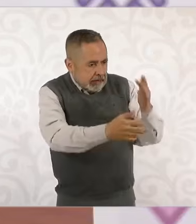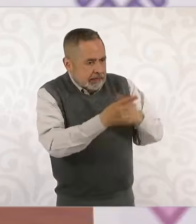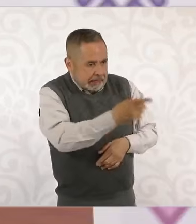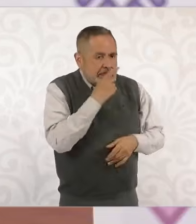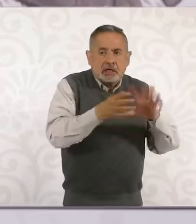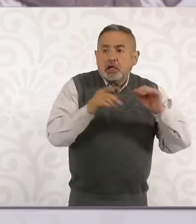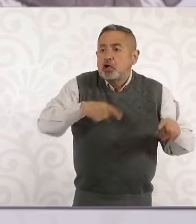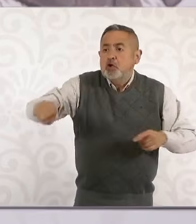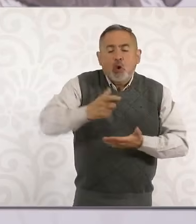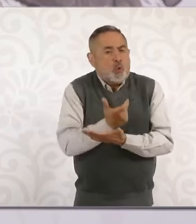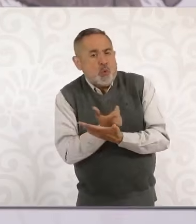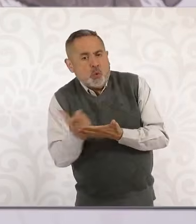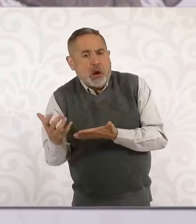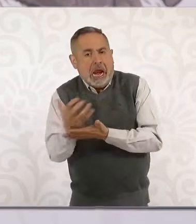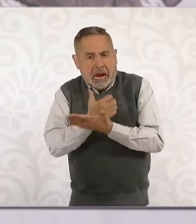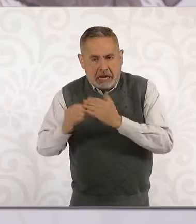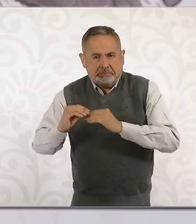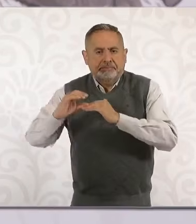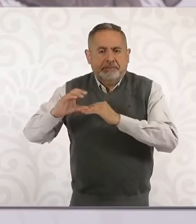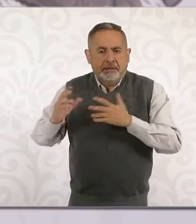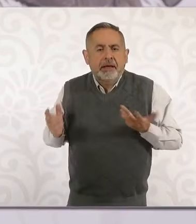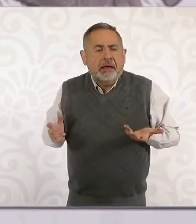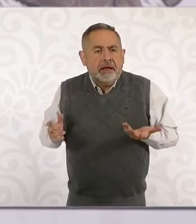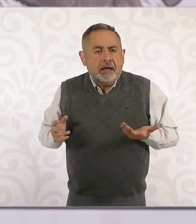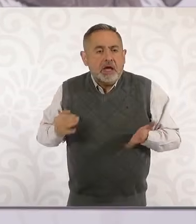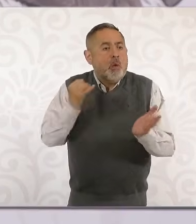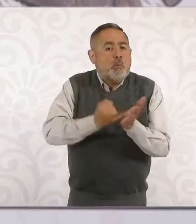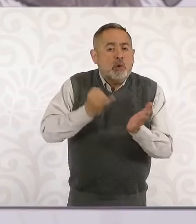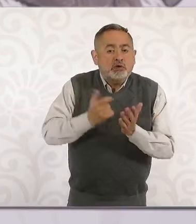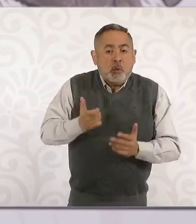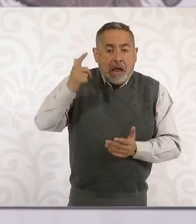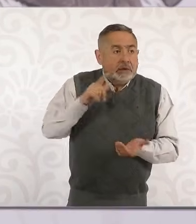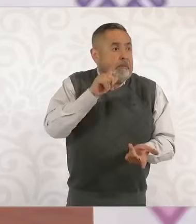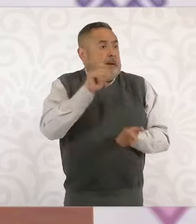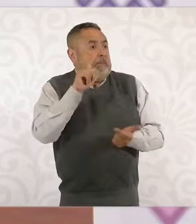ingreso, a pesar de que no ha habido aumento de impuestos.